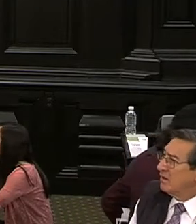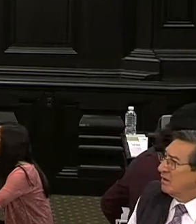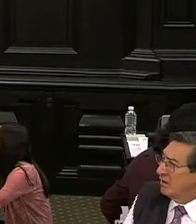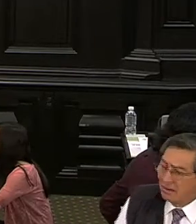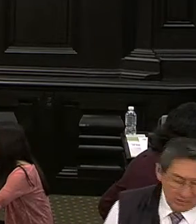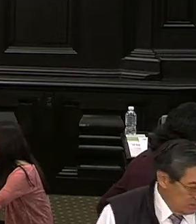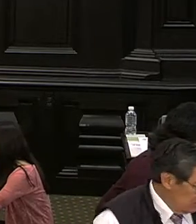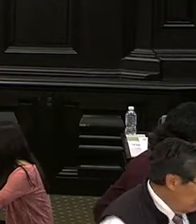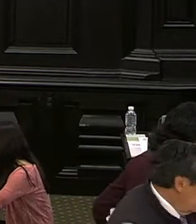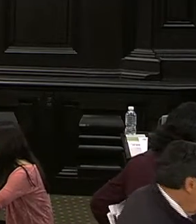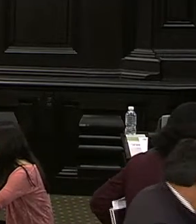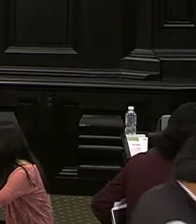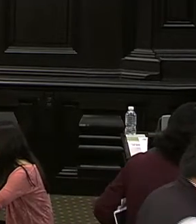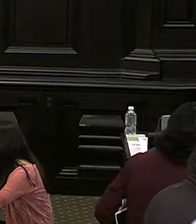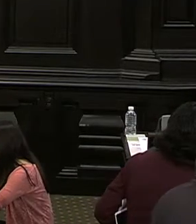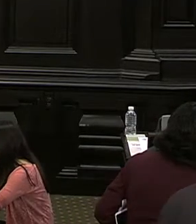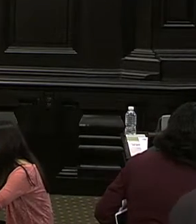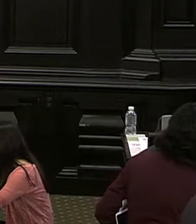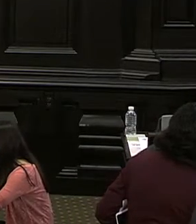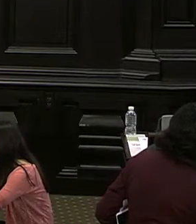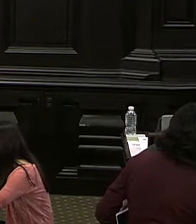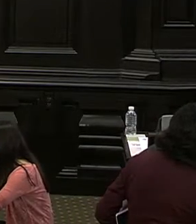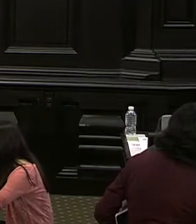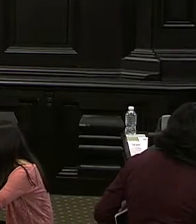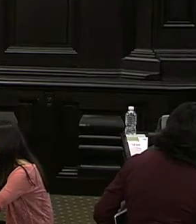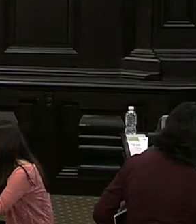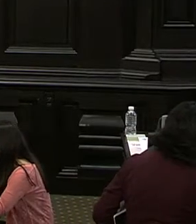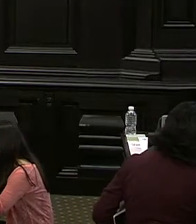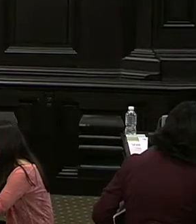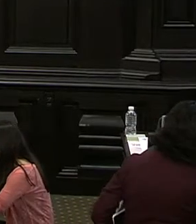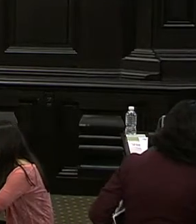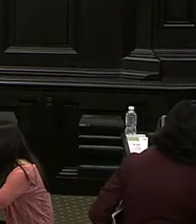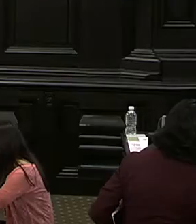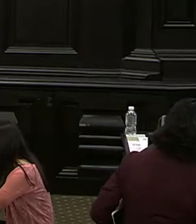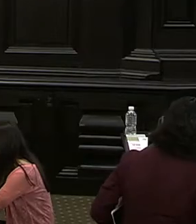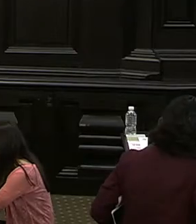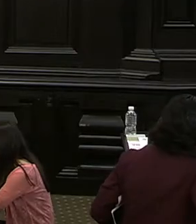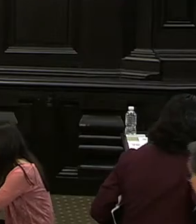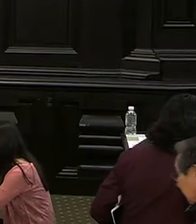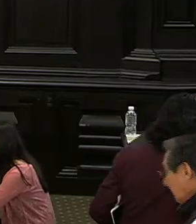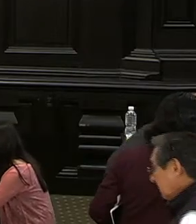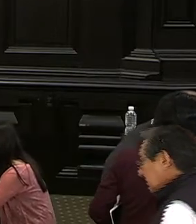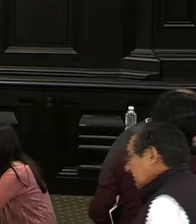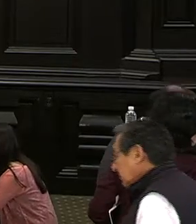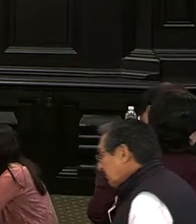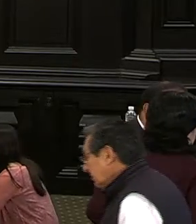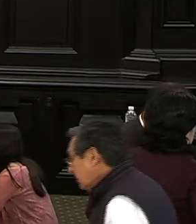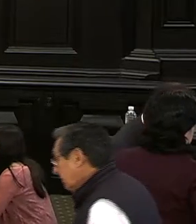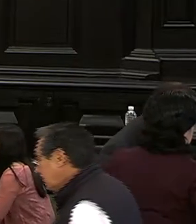buena propuesta para el tema de Parlamento abierto, que debemos trabajar mucho. Por supuesto, claro que sí.